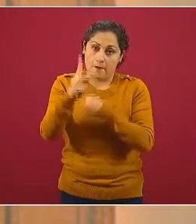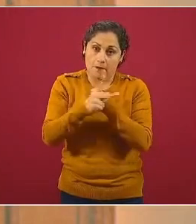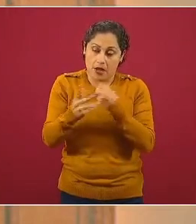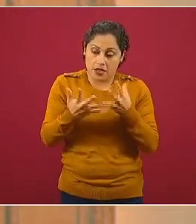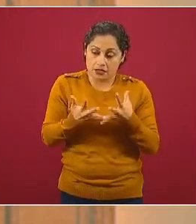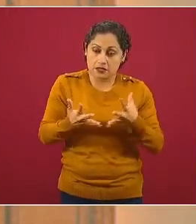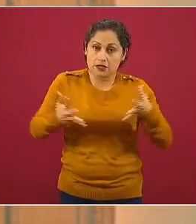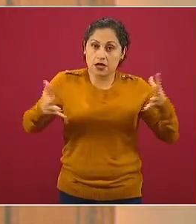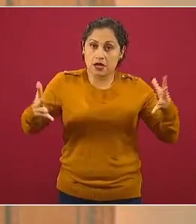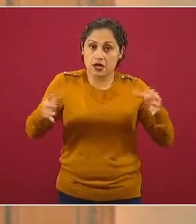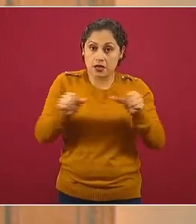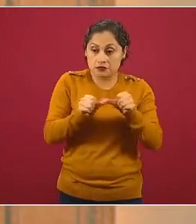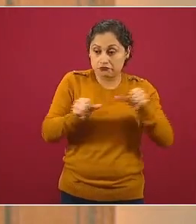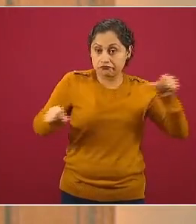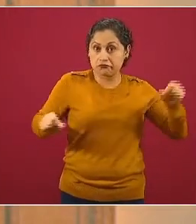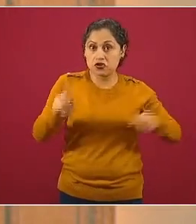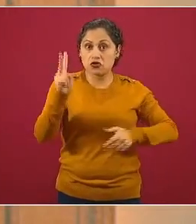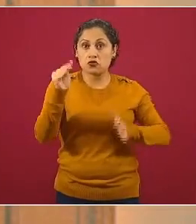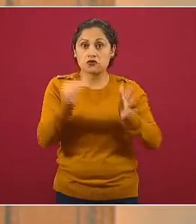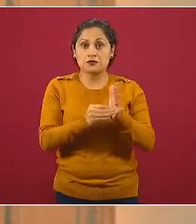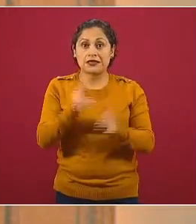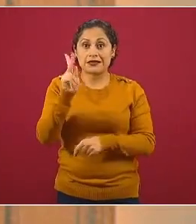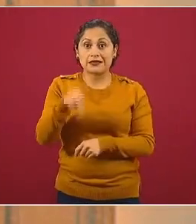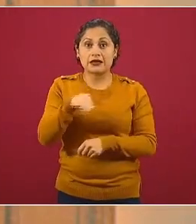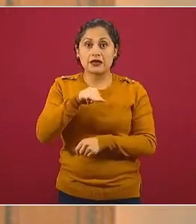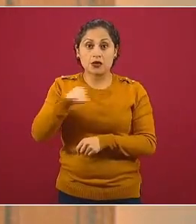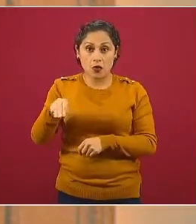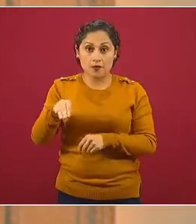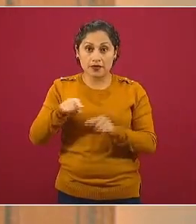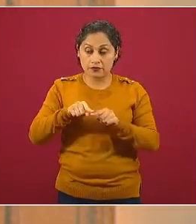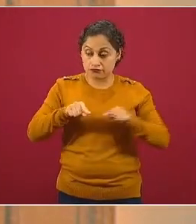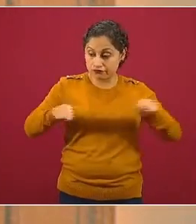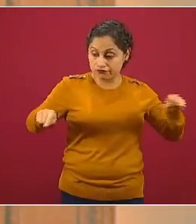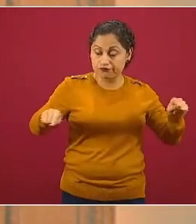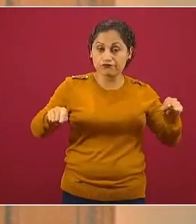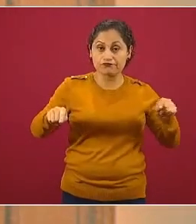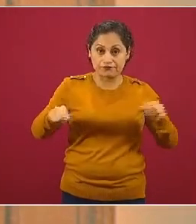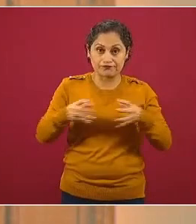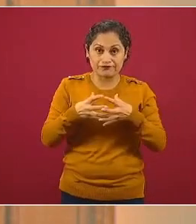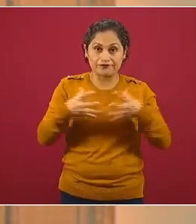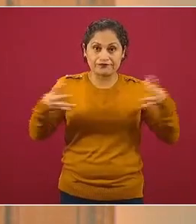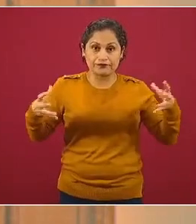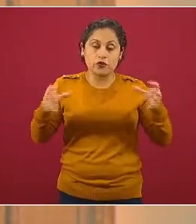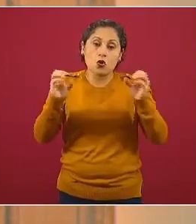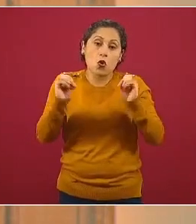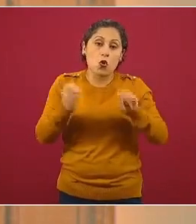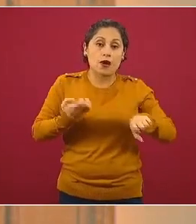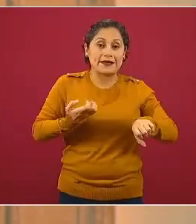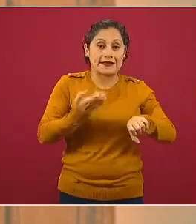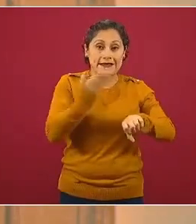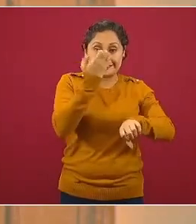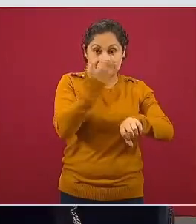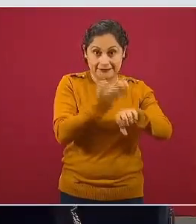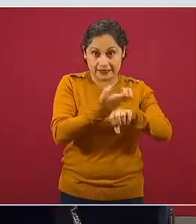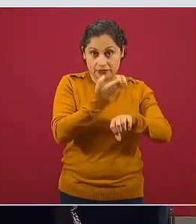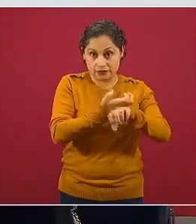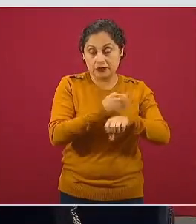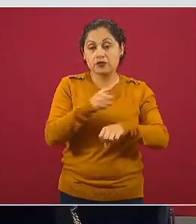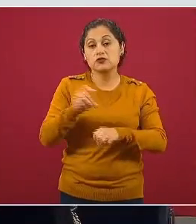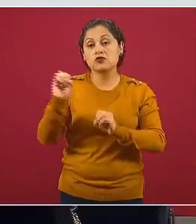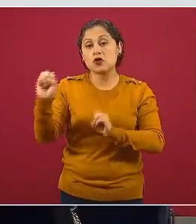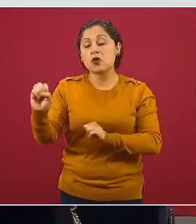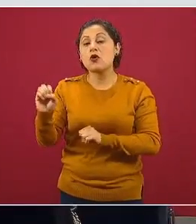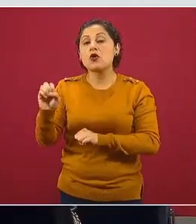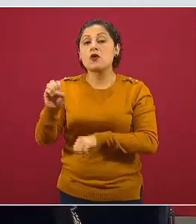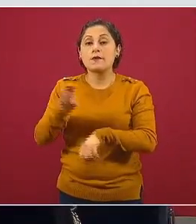2.000 kilómetros cuadrados de territorio, o Estados Unidos, o Brasil, o Rusia, o China, o